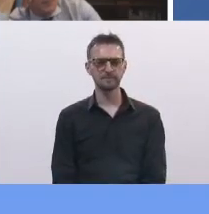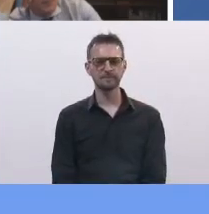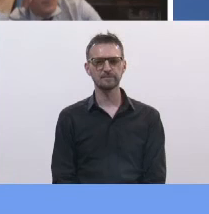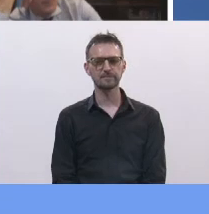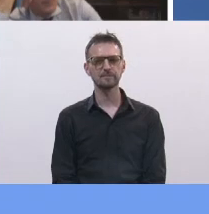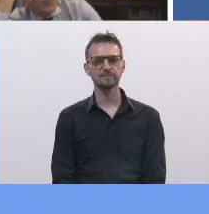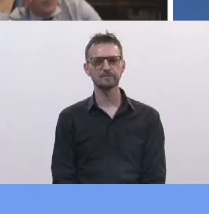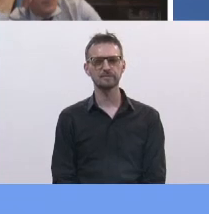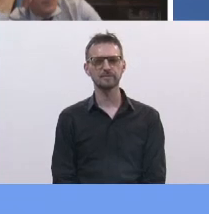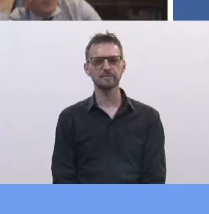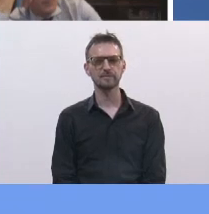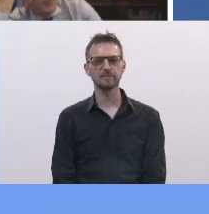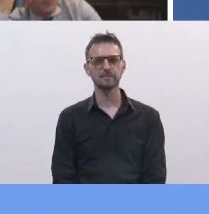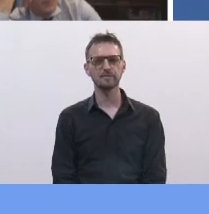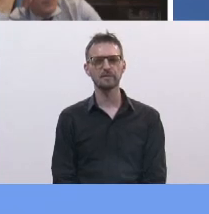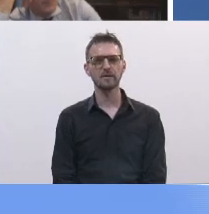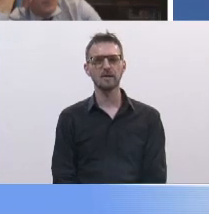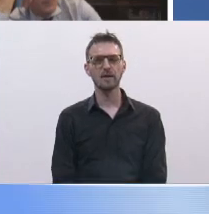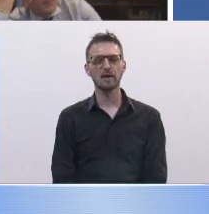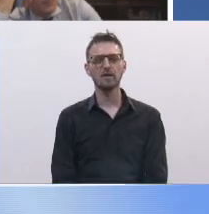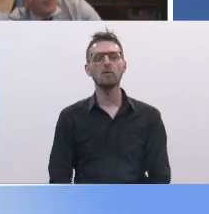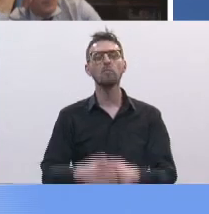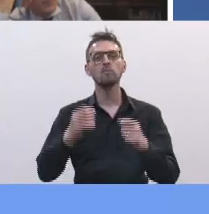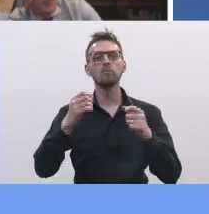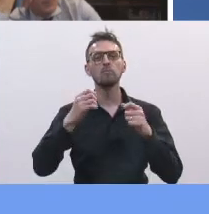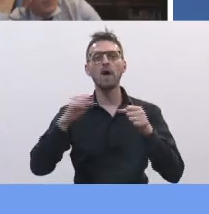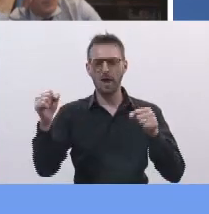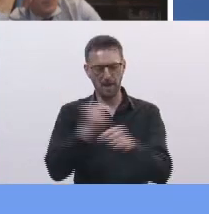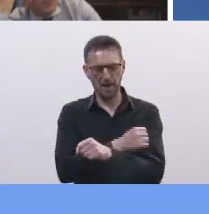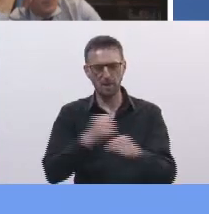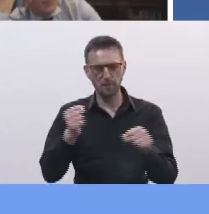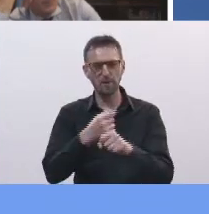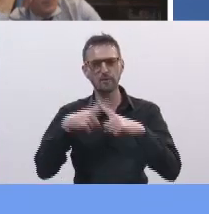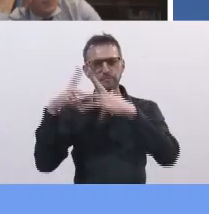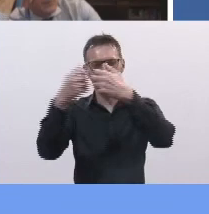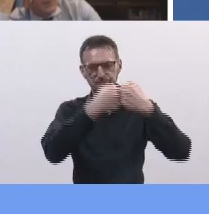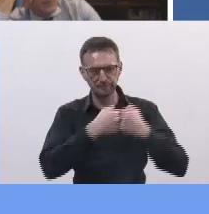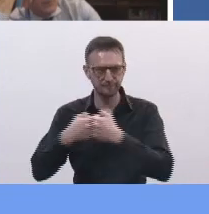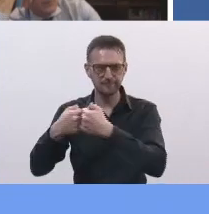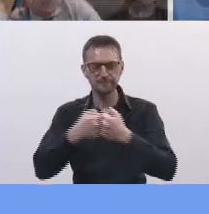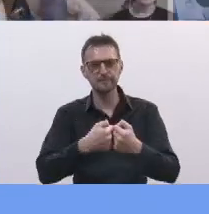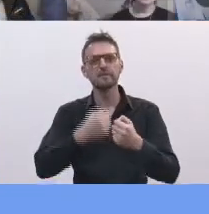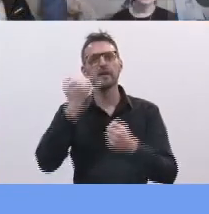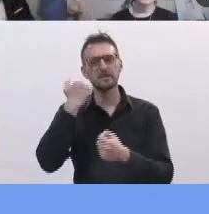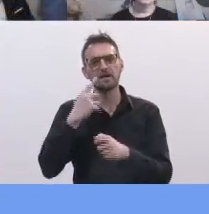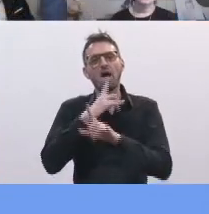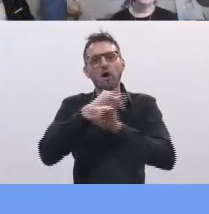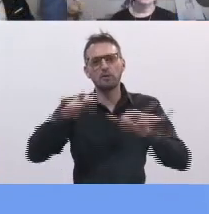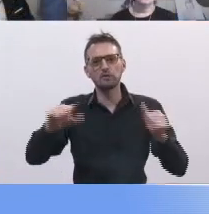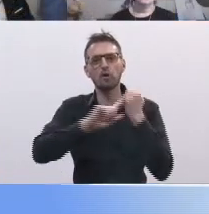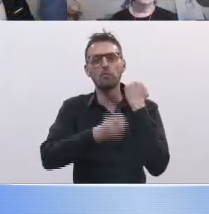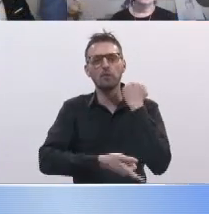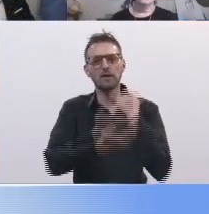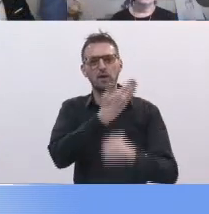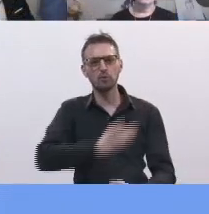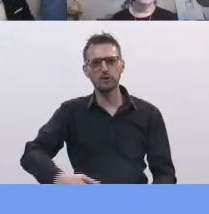Unanimidad, efectivamente. Resultan afirmativos, aprobado, perdón, por unanimidad y se comunican los acuerdos al Poder